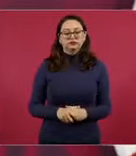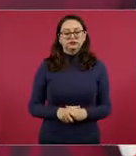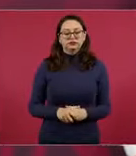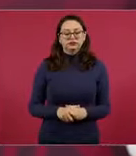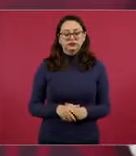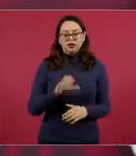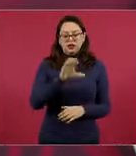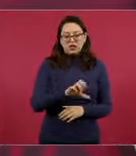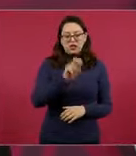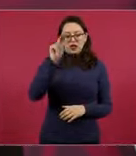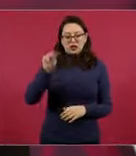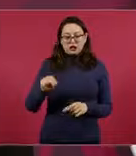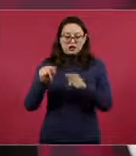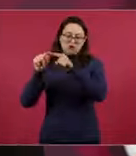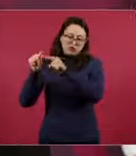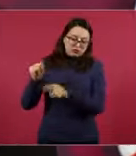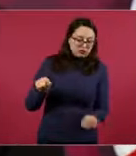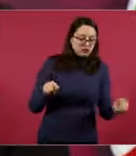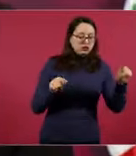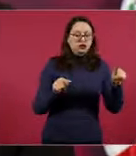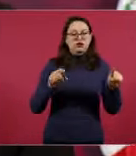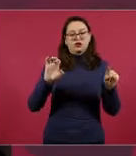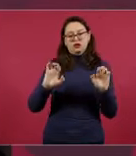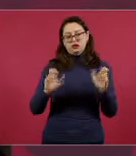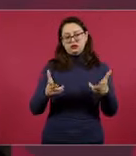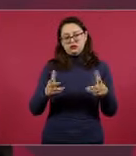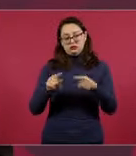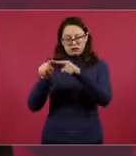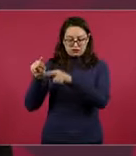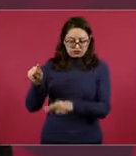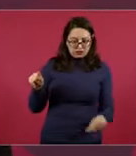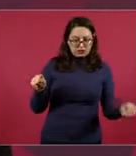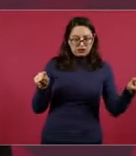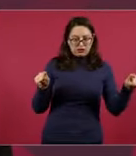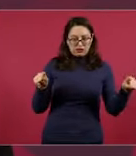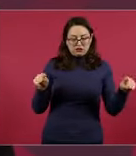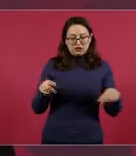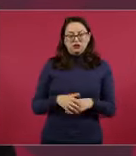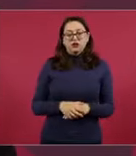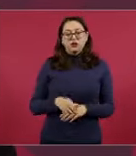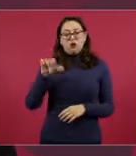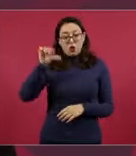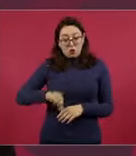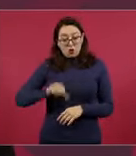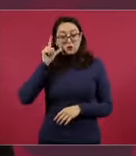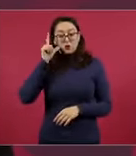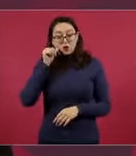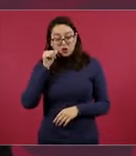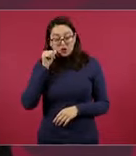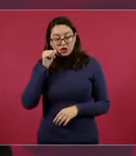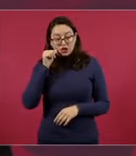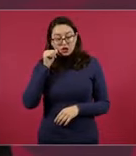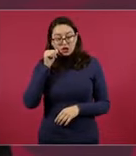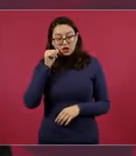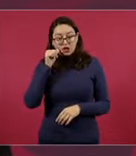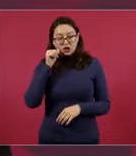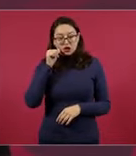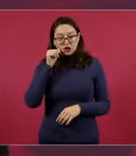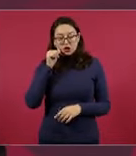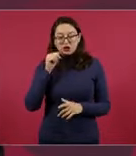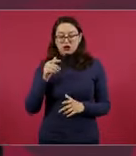de Cancún a Palenque. Se detuvo ahora, creo que hoy y mañana, ¿no? Hoy y